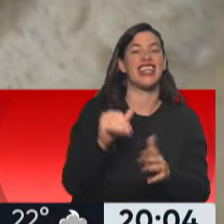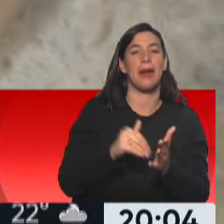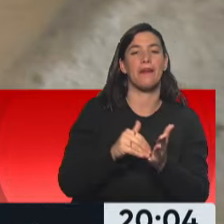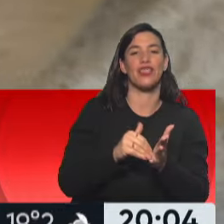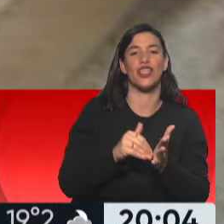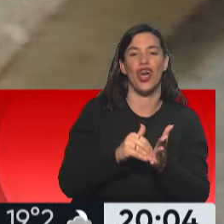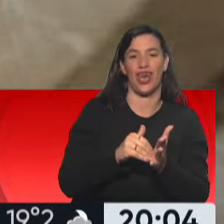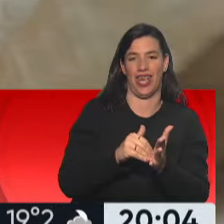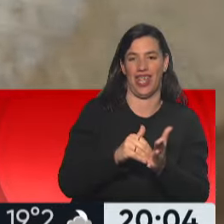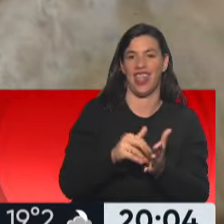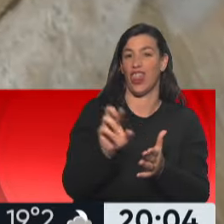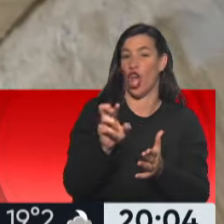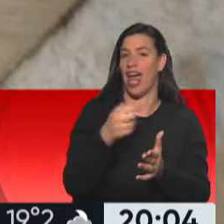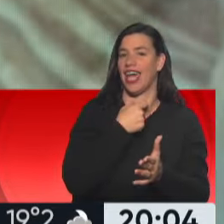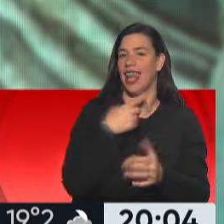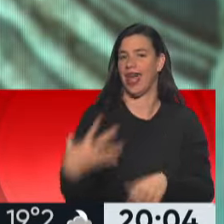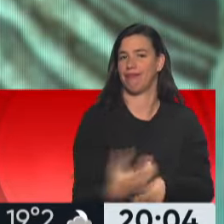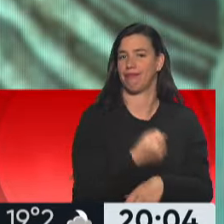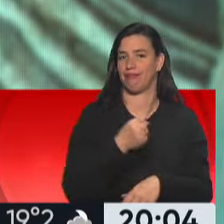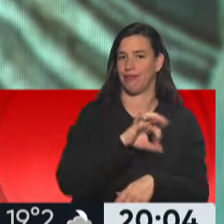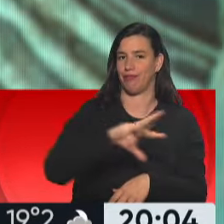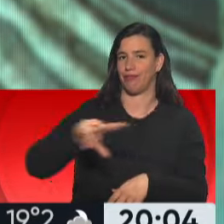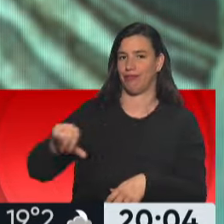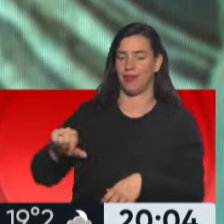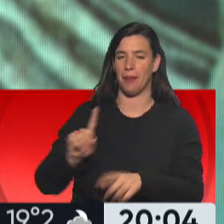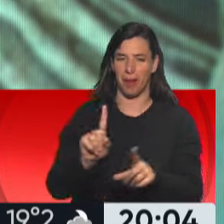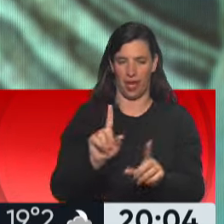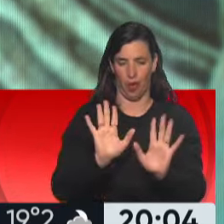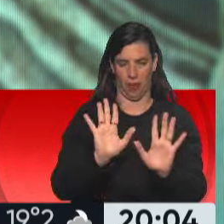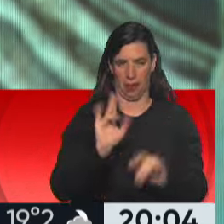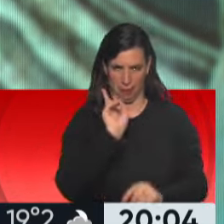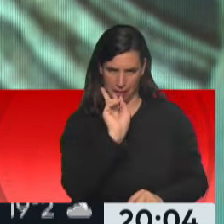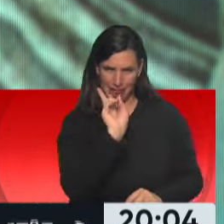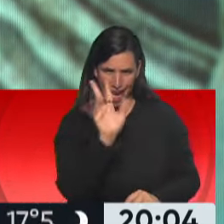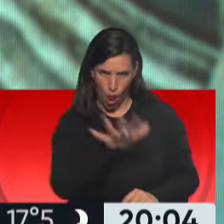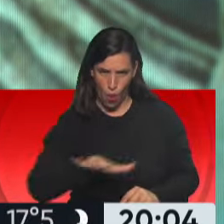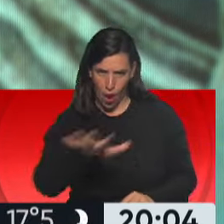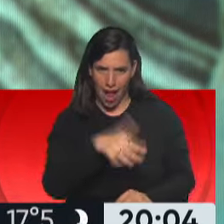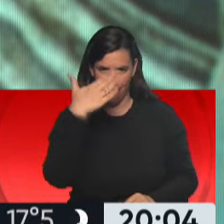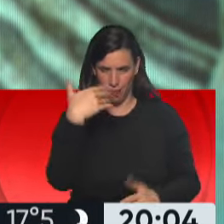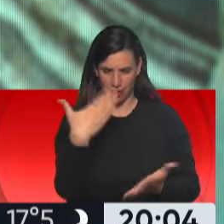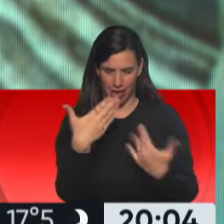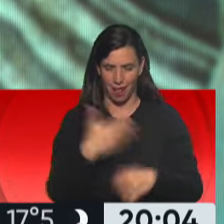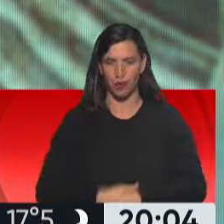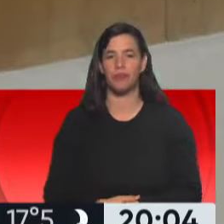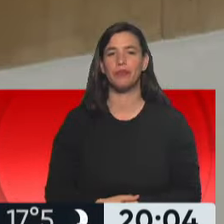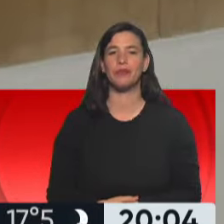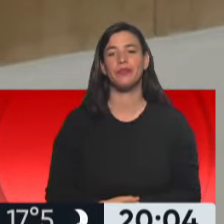Pablo, y le propongo a la gente, sí, claro. es que veamos lo que fue ya mismo, este lugar. Y después, si quieres, la seguimos. Por supuesto, vamos.